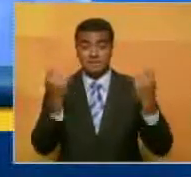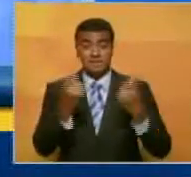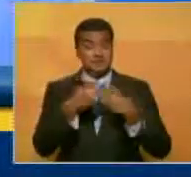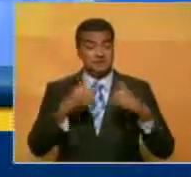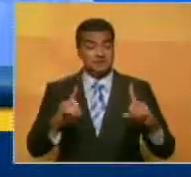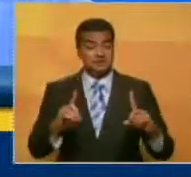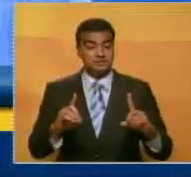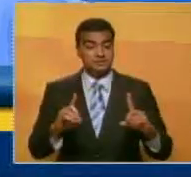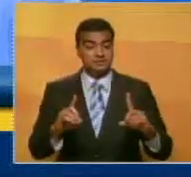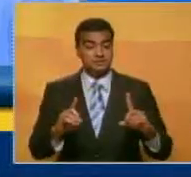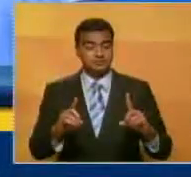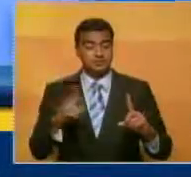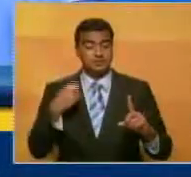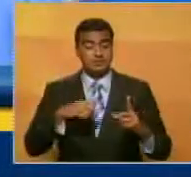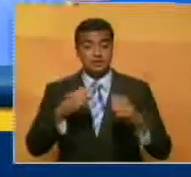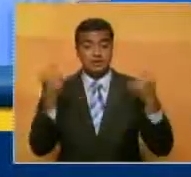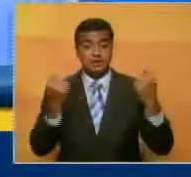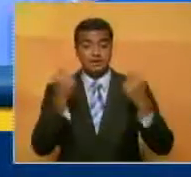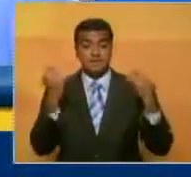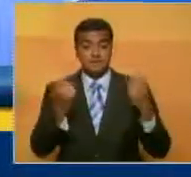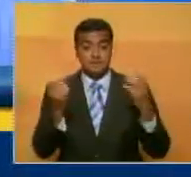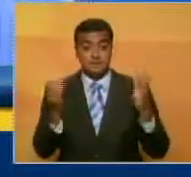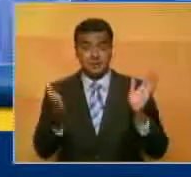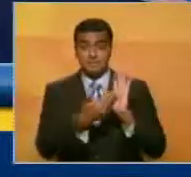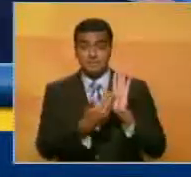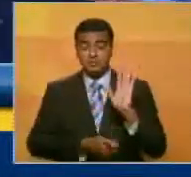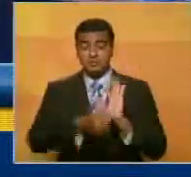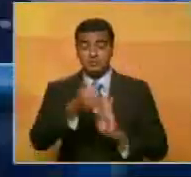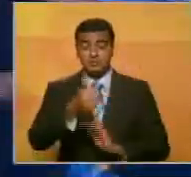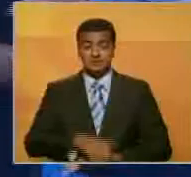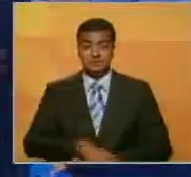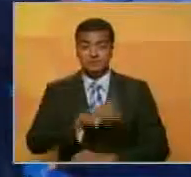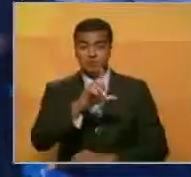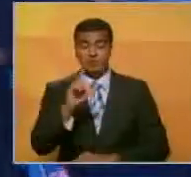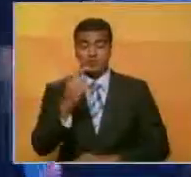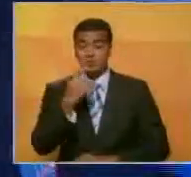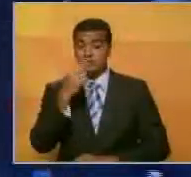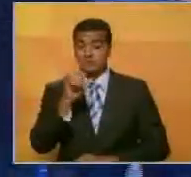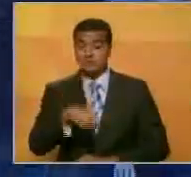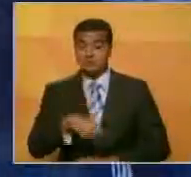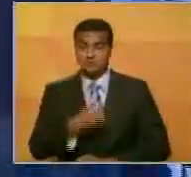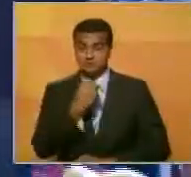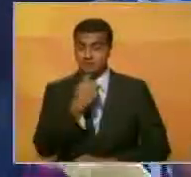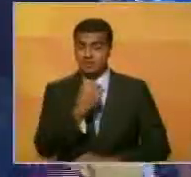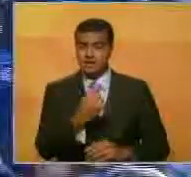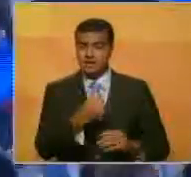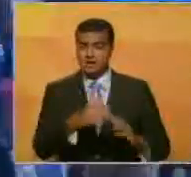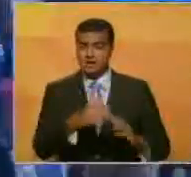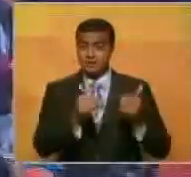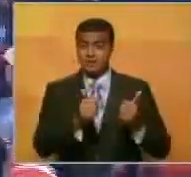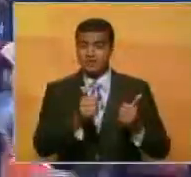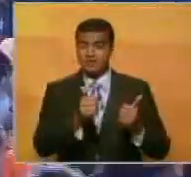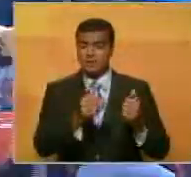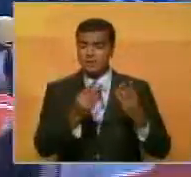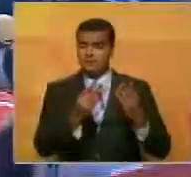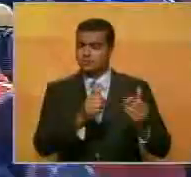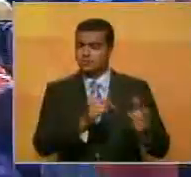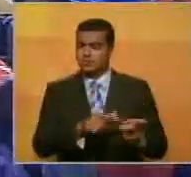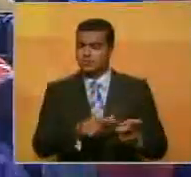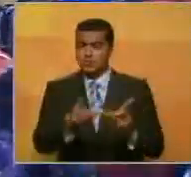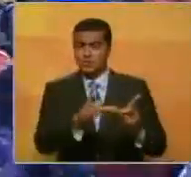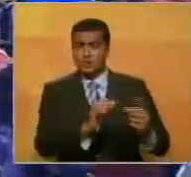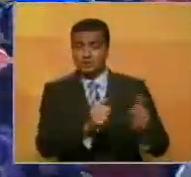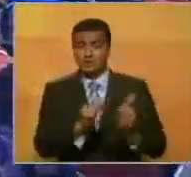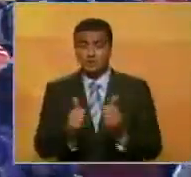distinta. Tiene que ser una campaña propositiva. Leopoldo López anunció que van a recuperar 335 canchas deportivas en